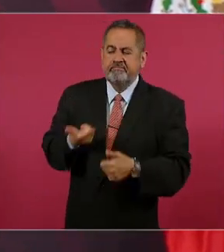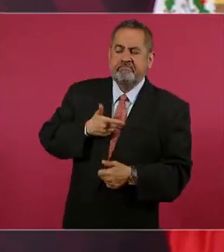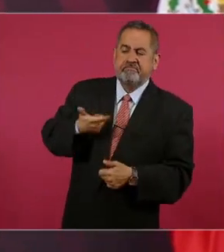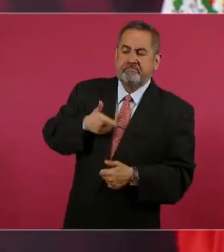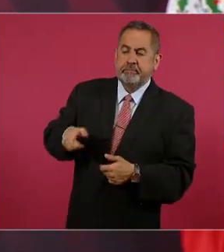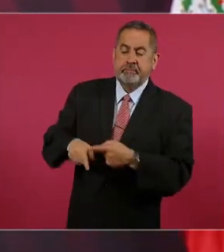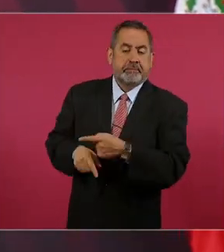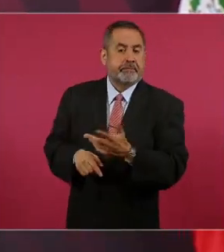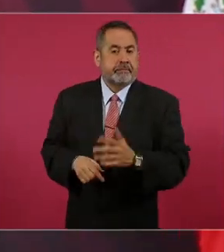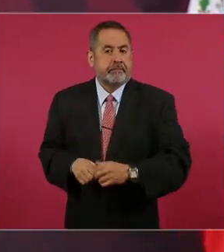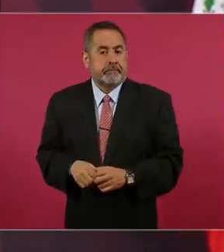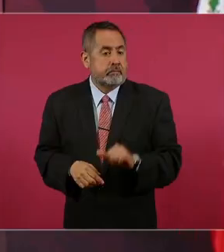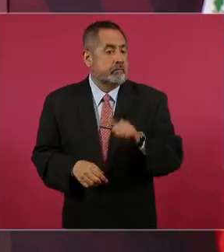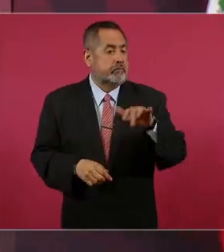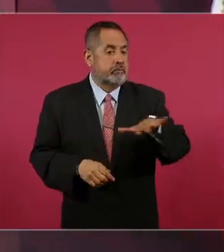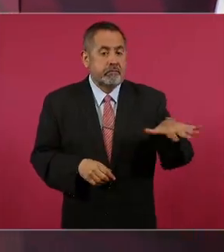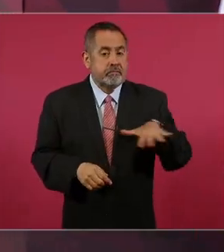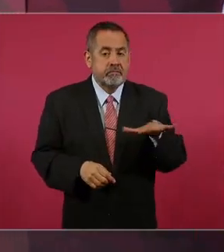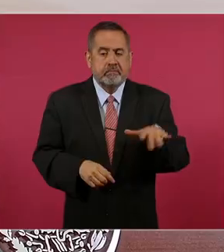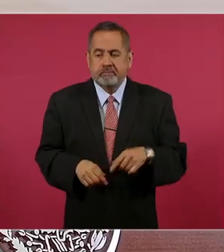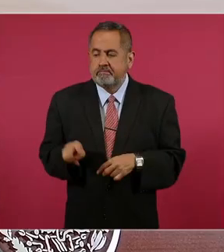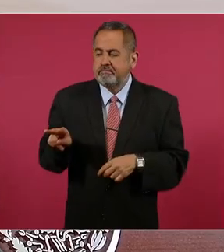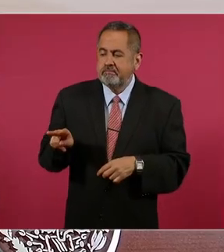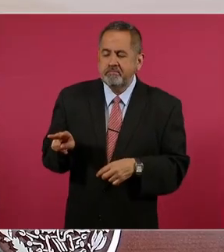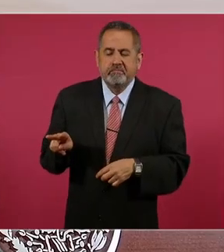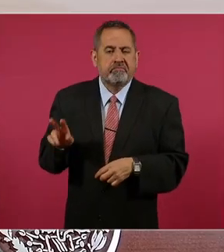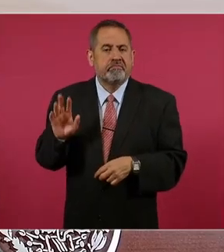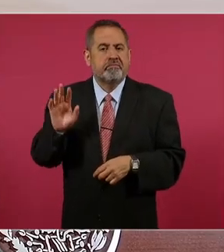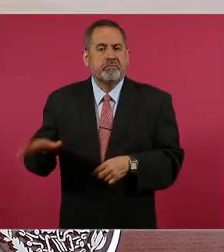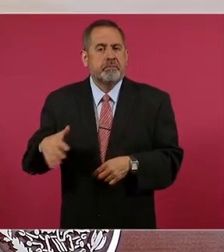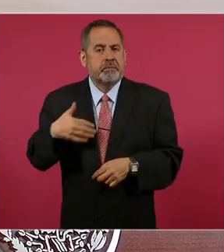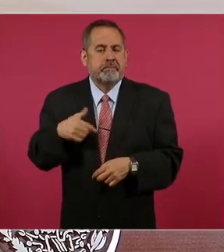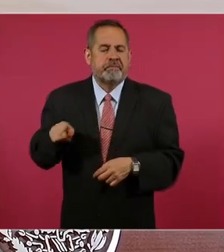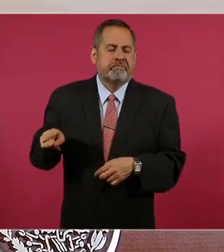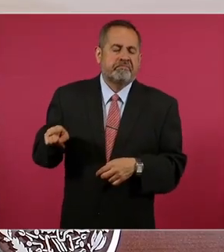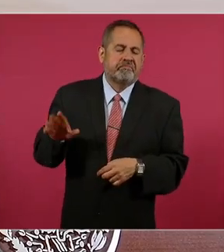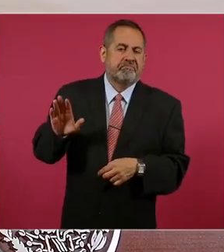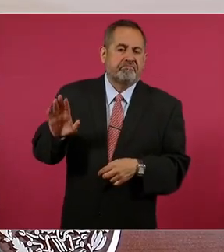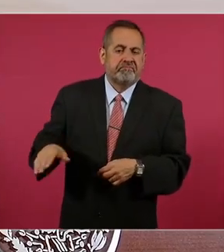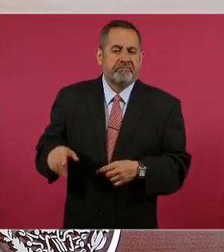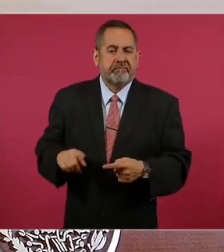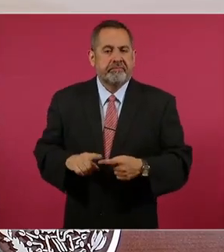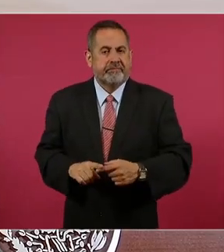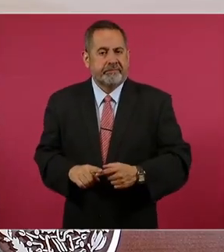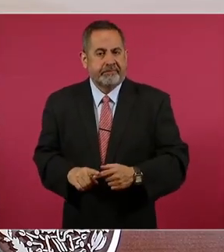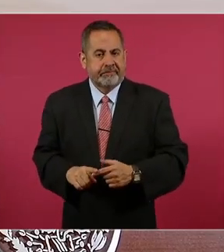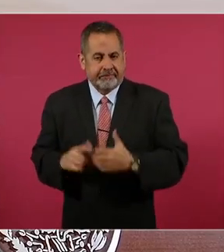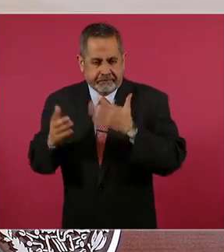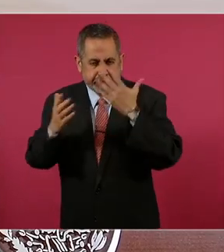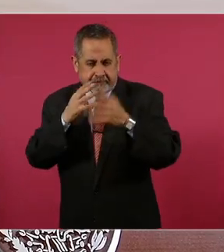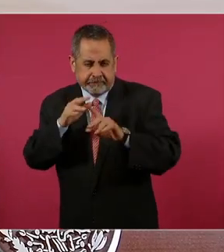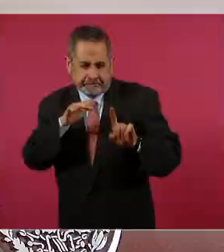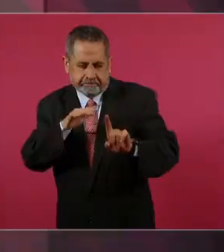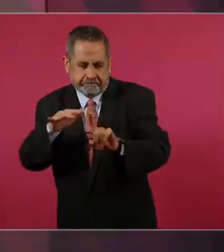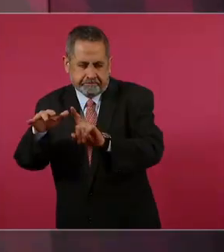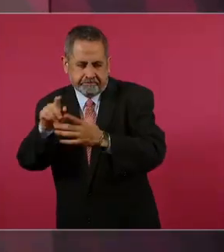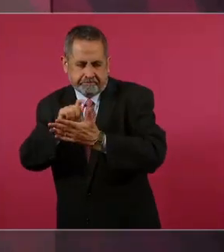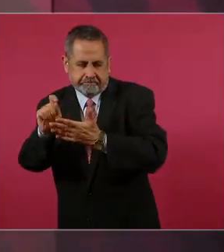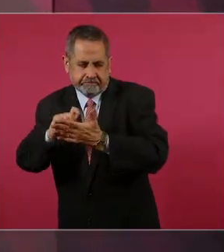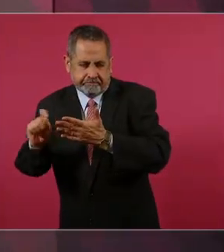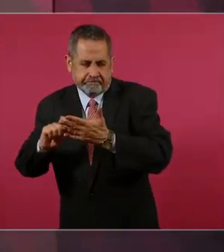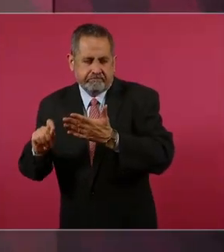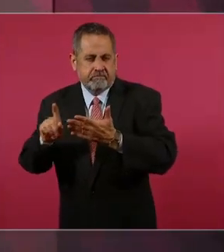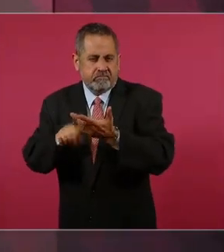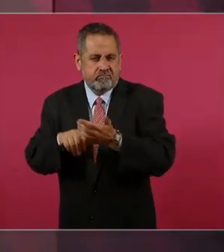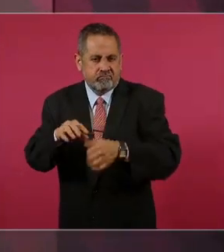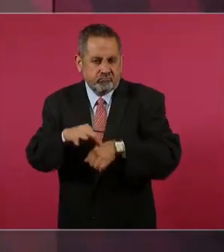Otros, por no entender que una cosa es el análisis académico